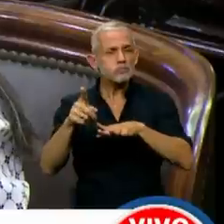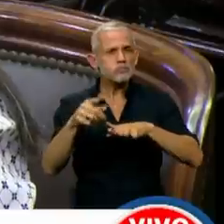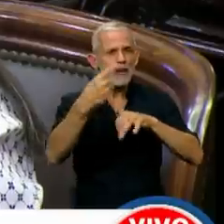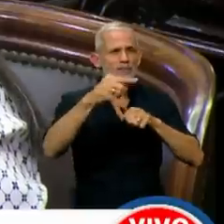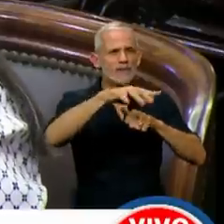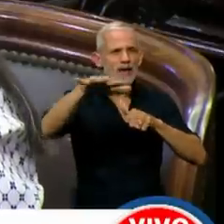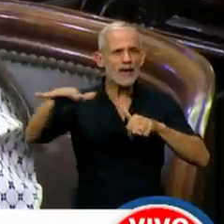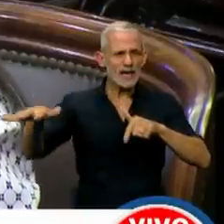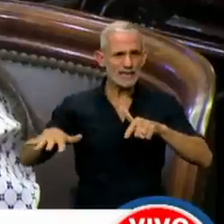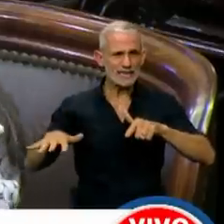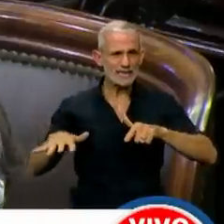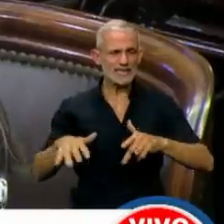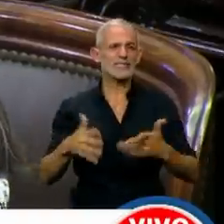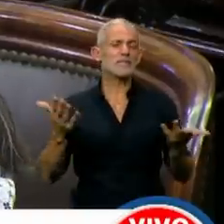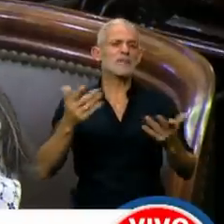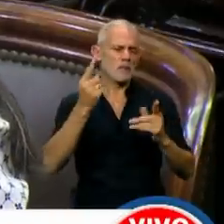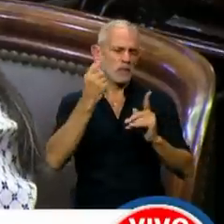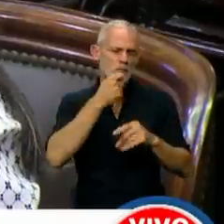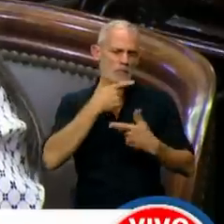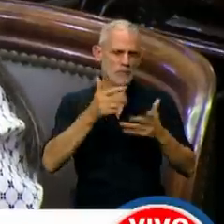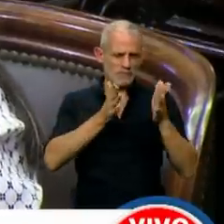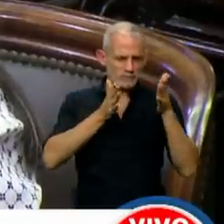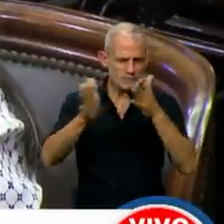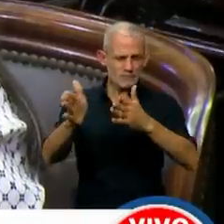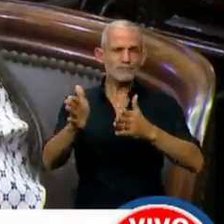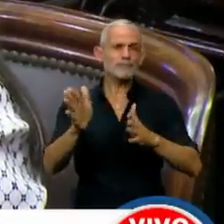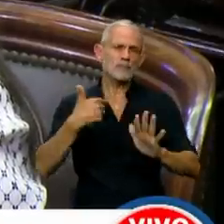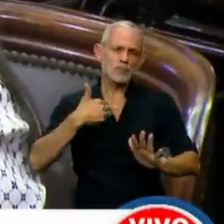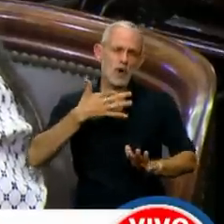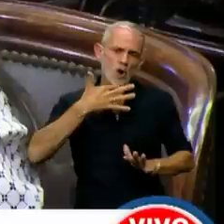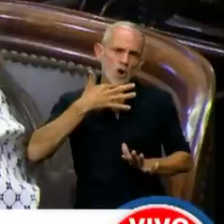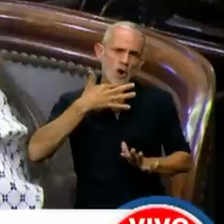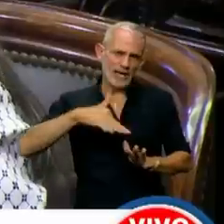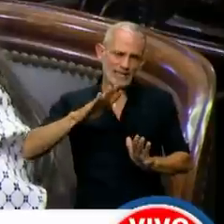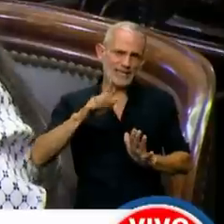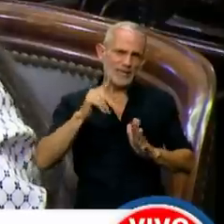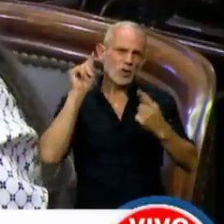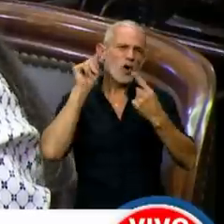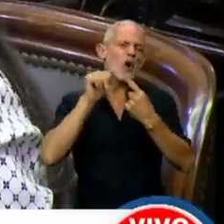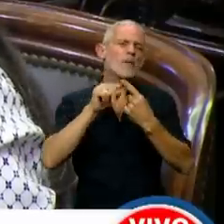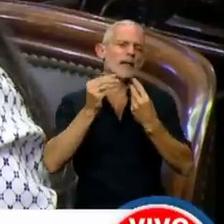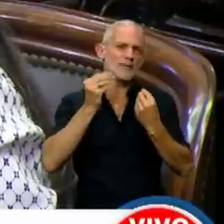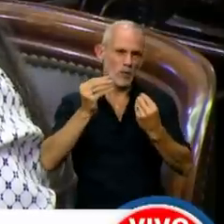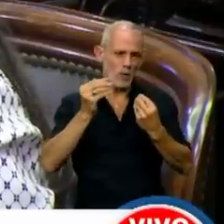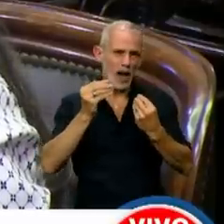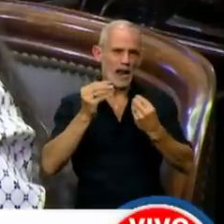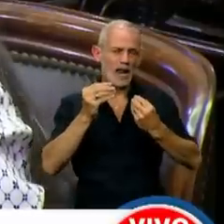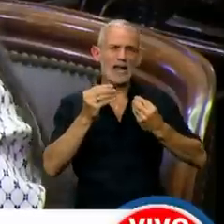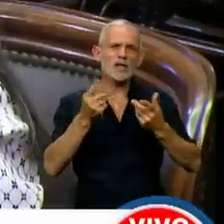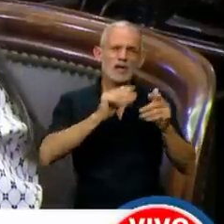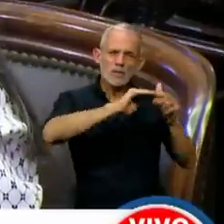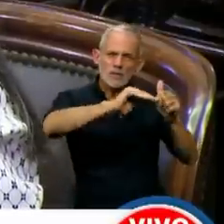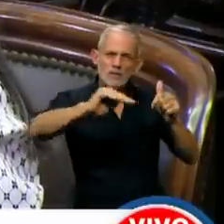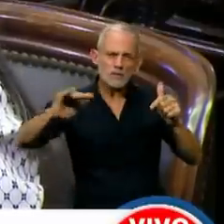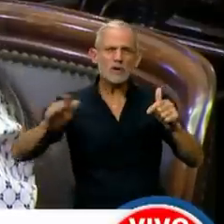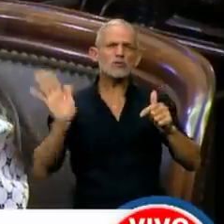distinto sentido señor presidente por un lado entiendo que tiene como eje fundamental la transversabilidad